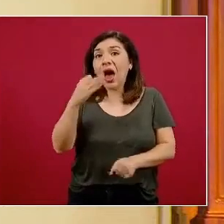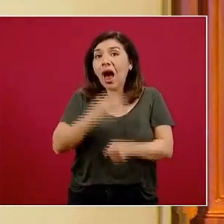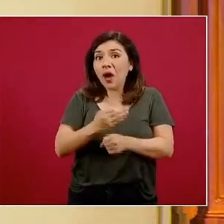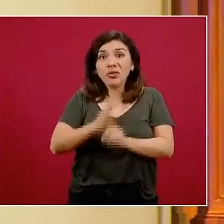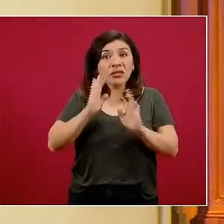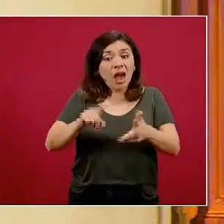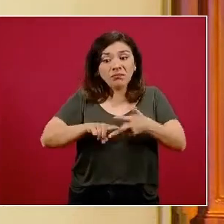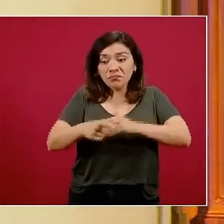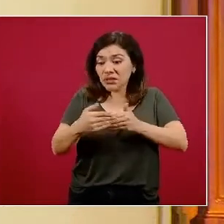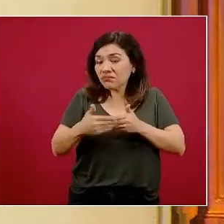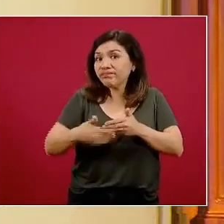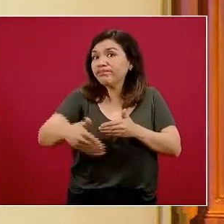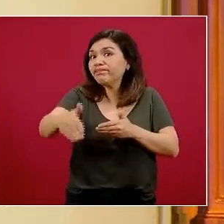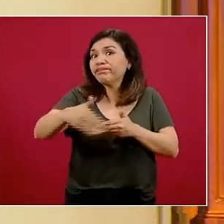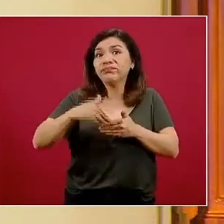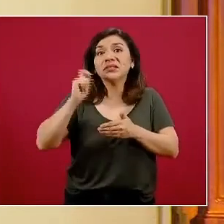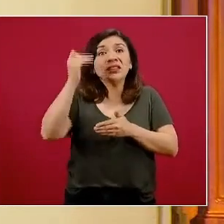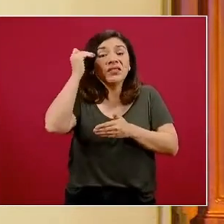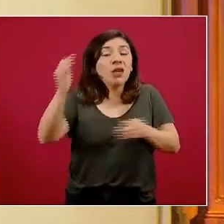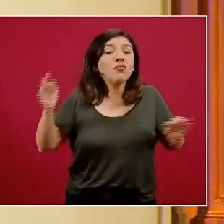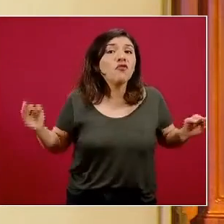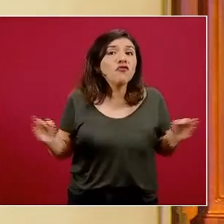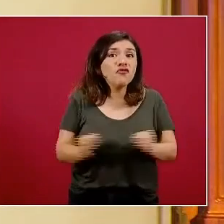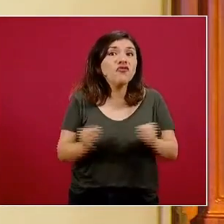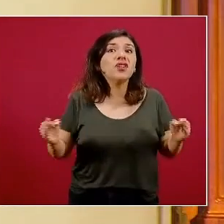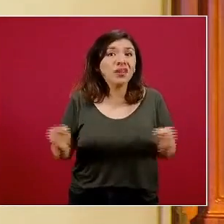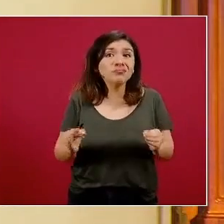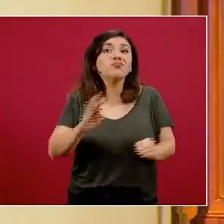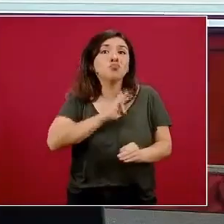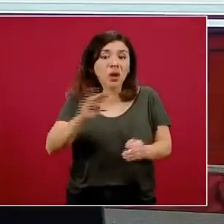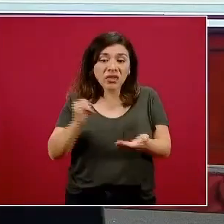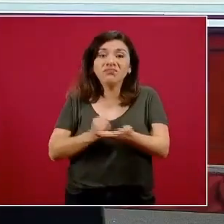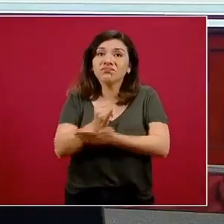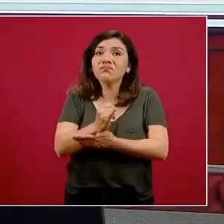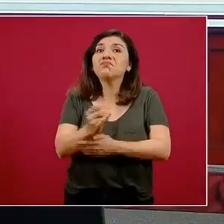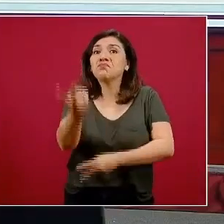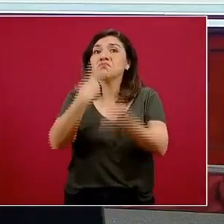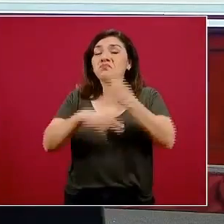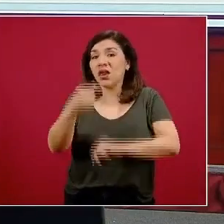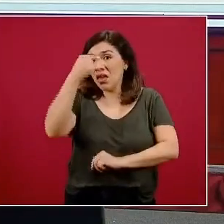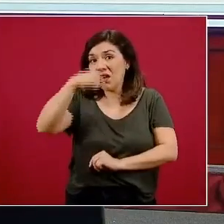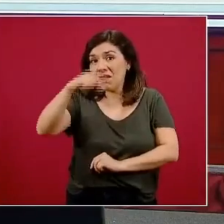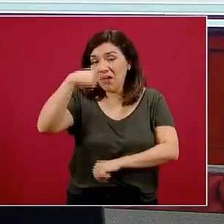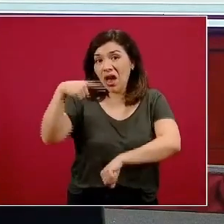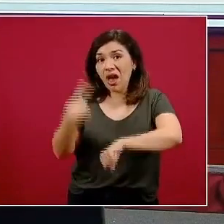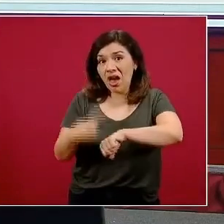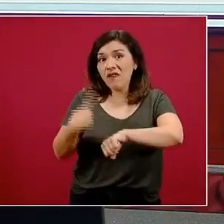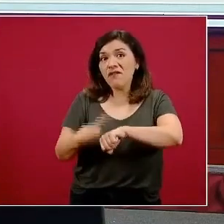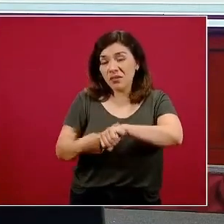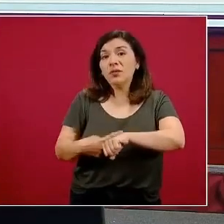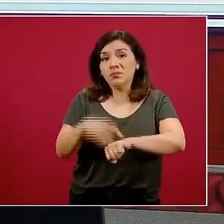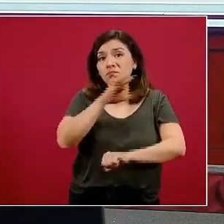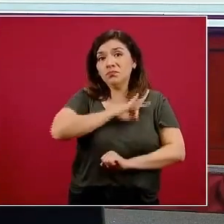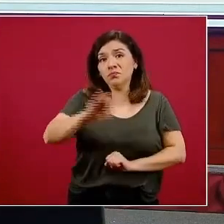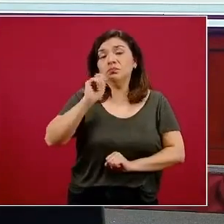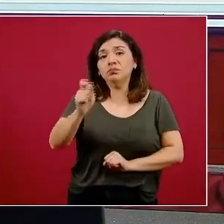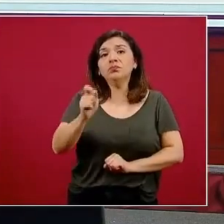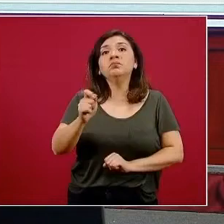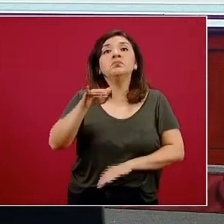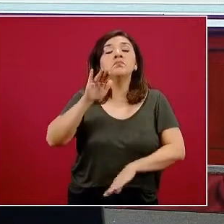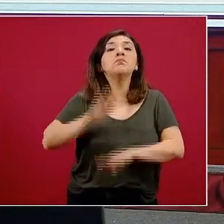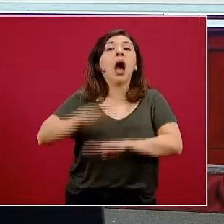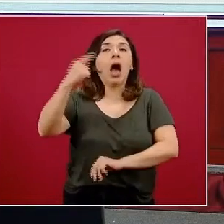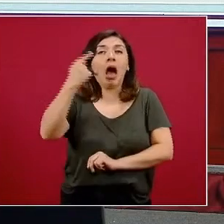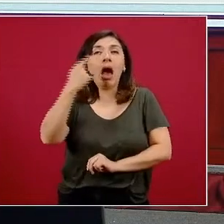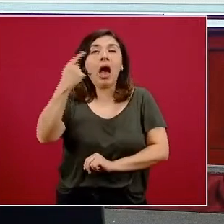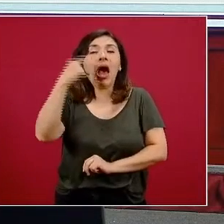ya de manera oficial la temporada de la influenza estacional, se llama estacional precisamente porque se incrementa